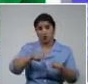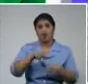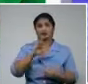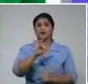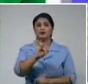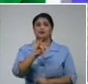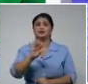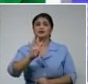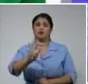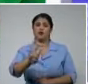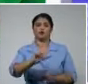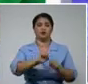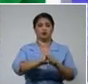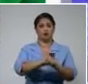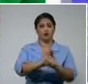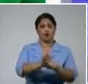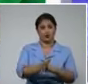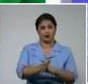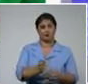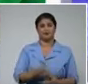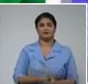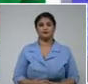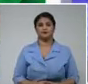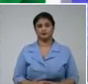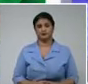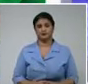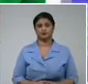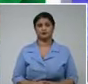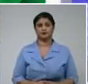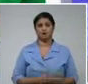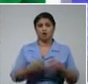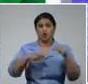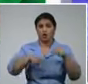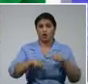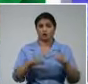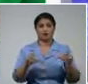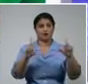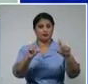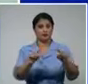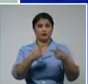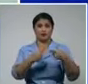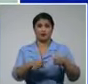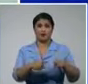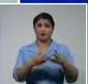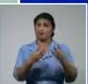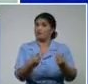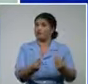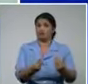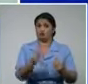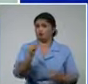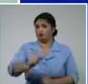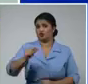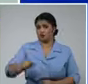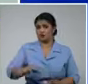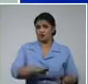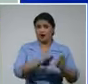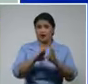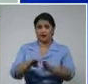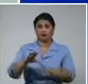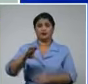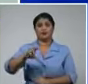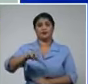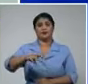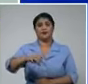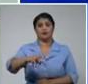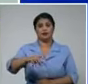dije anteriormente, pero de todas formas alta. Pinar del Río con 49 casos autóctonos,